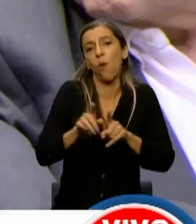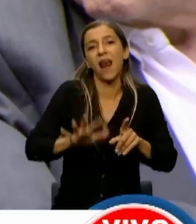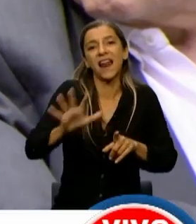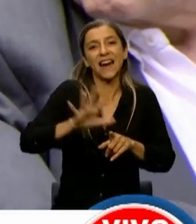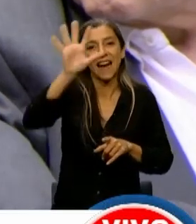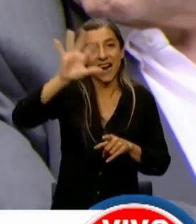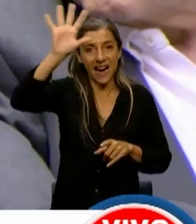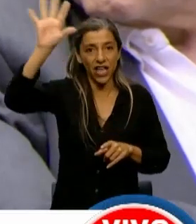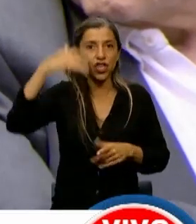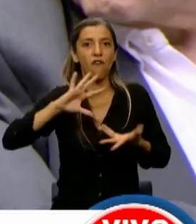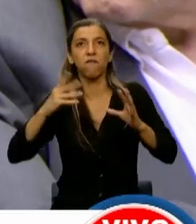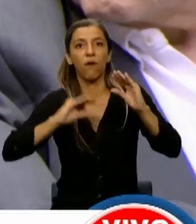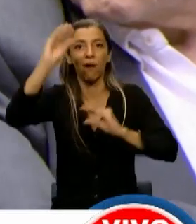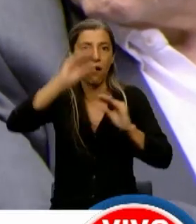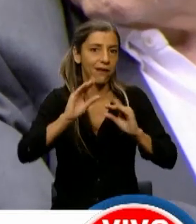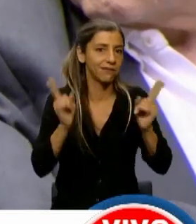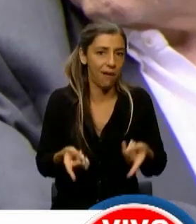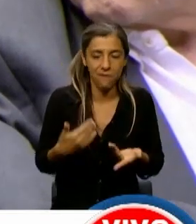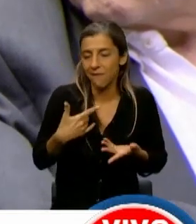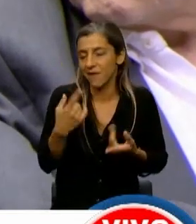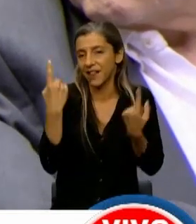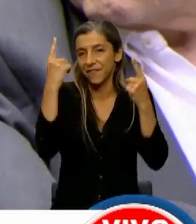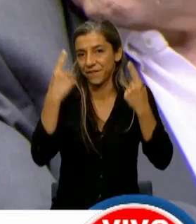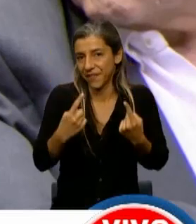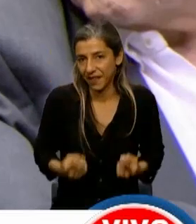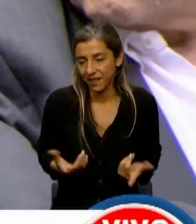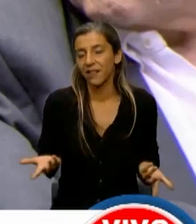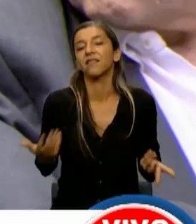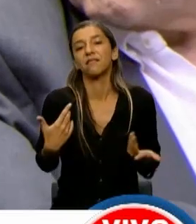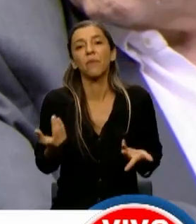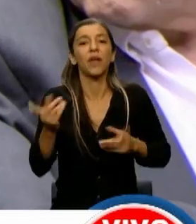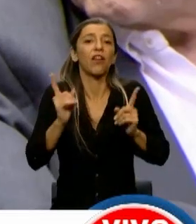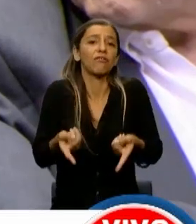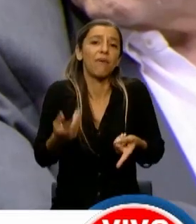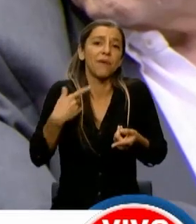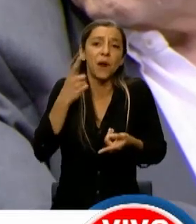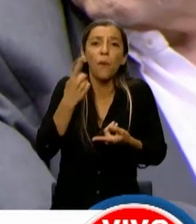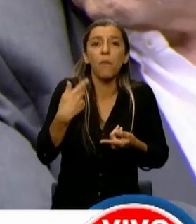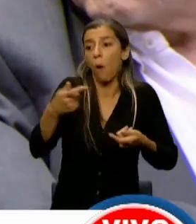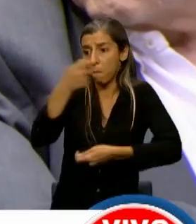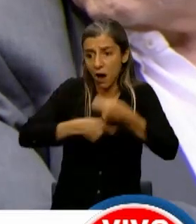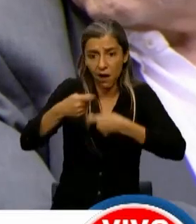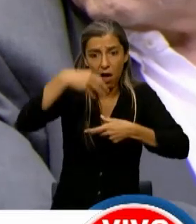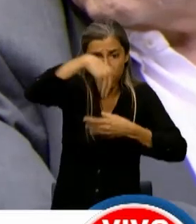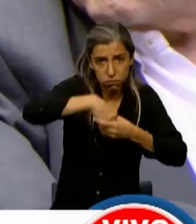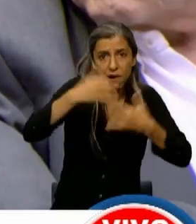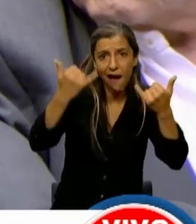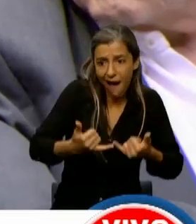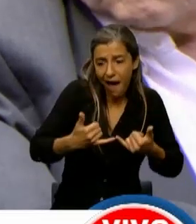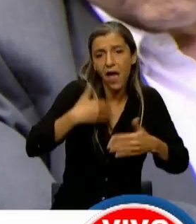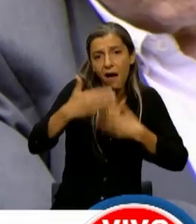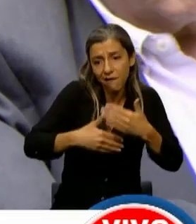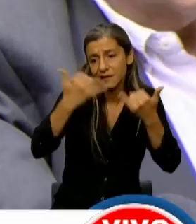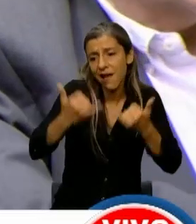crece desparejo en cuanto a las empresas estén vinculadas al mercado externo o al mercado interno. Por eso se